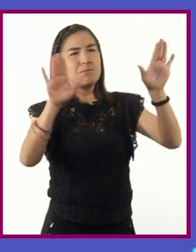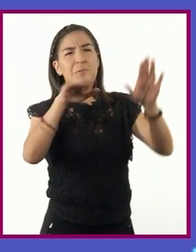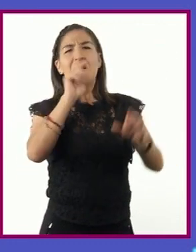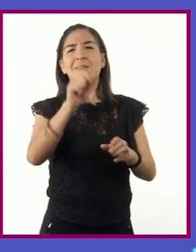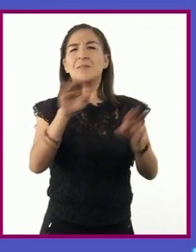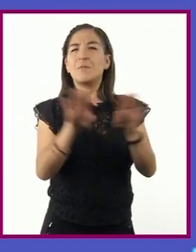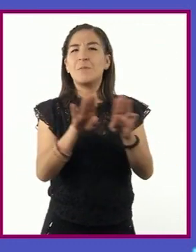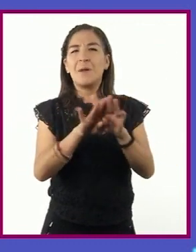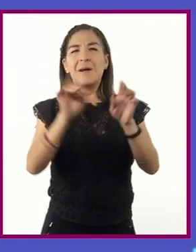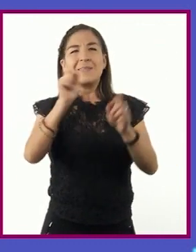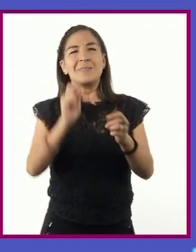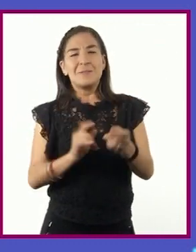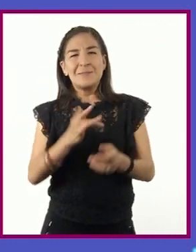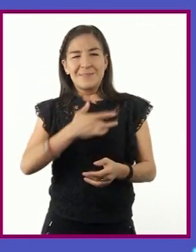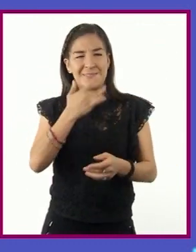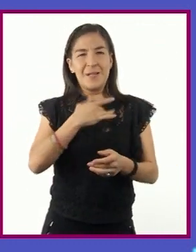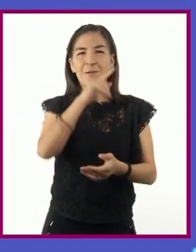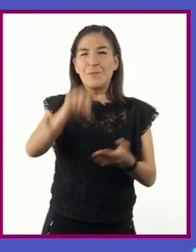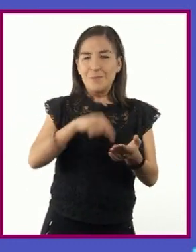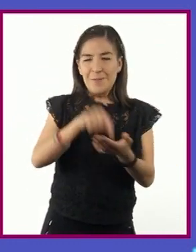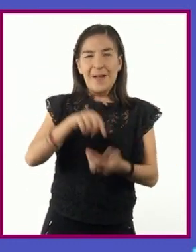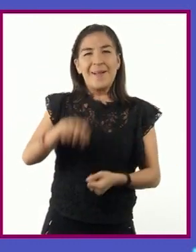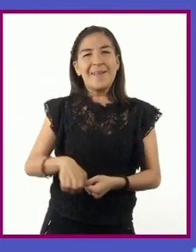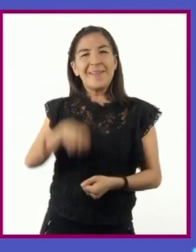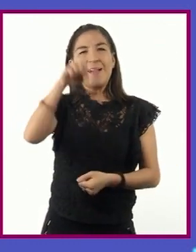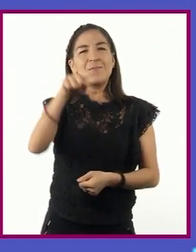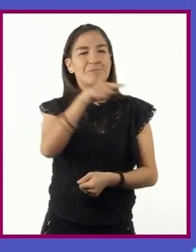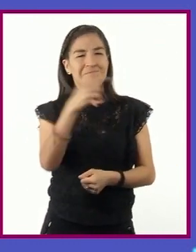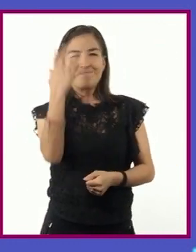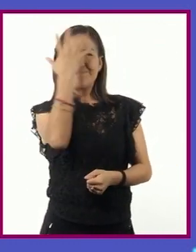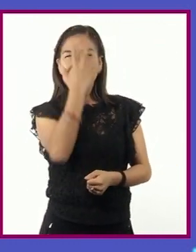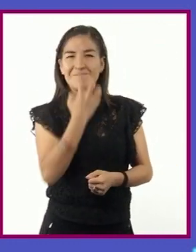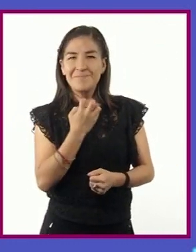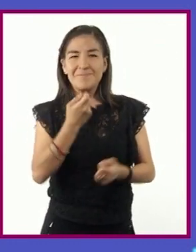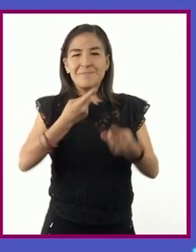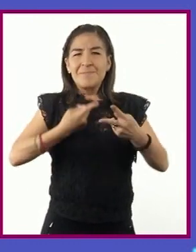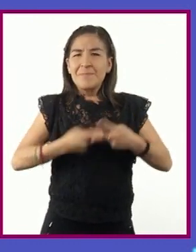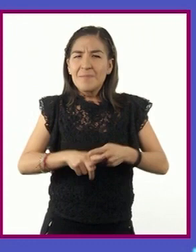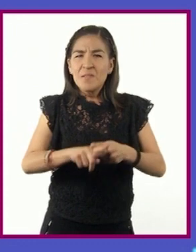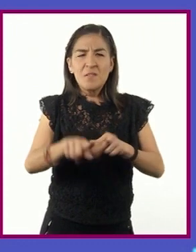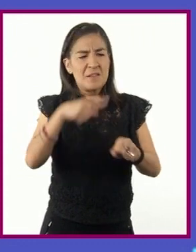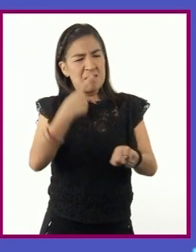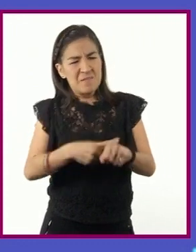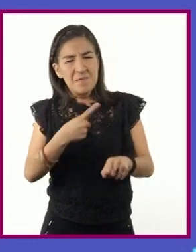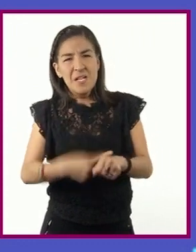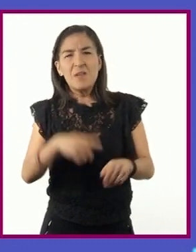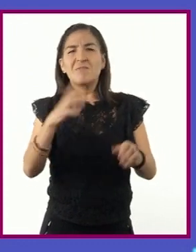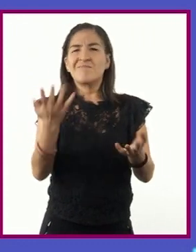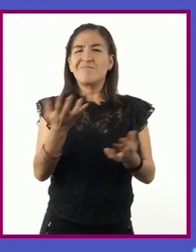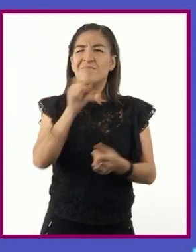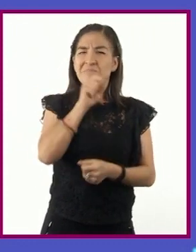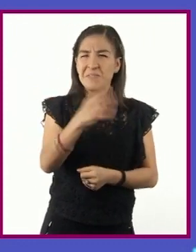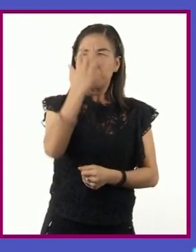lanzarme. Mi tierna edad en tristeza empezó, y con enfermedades y